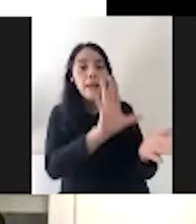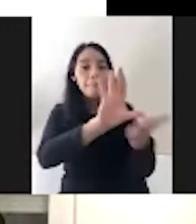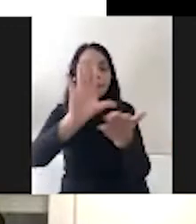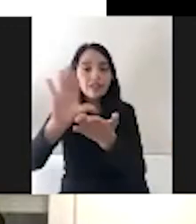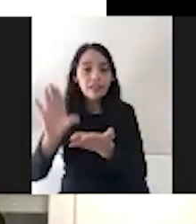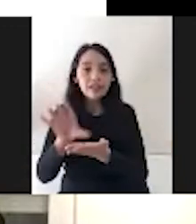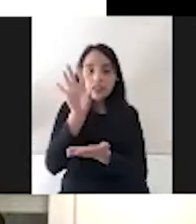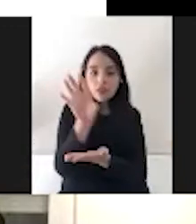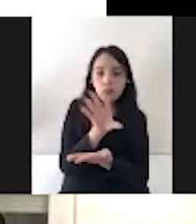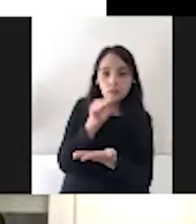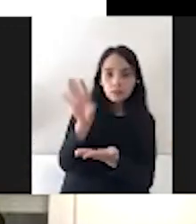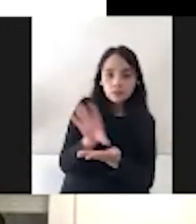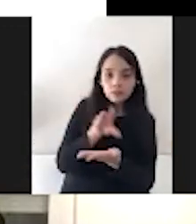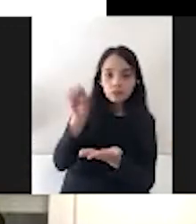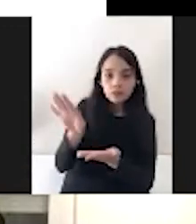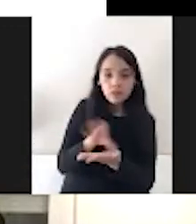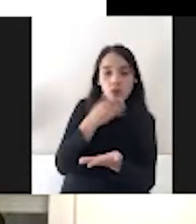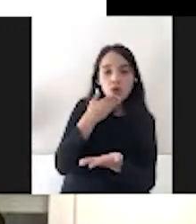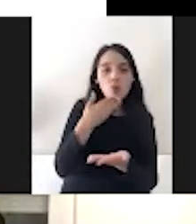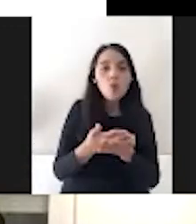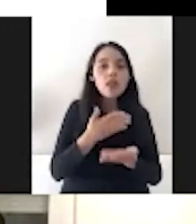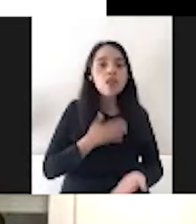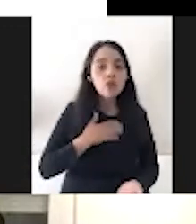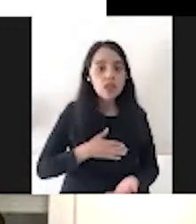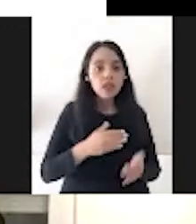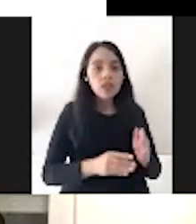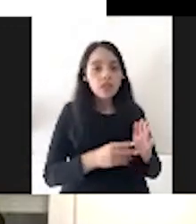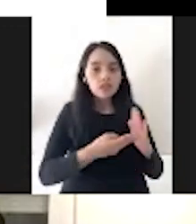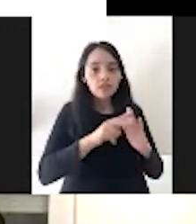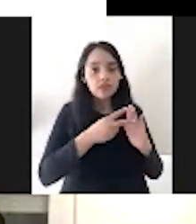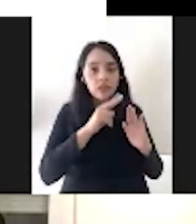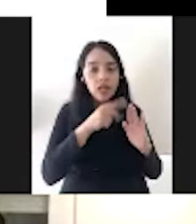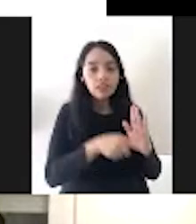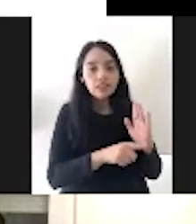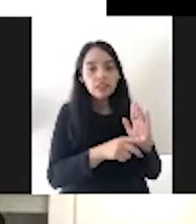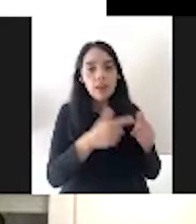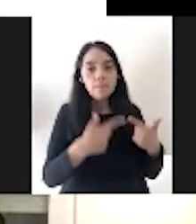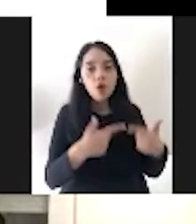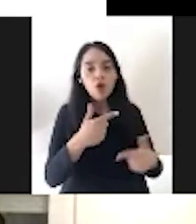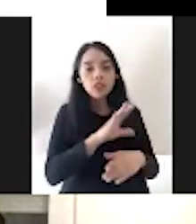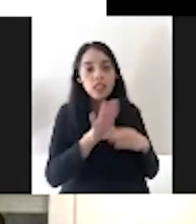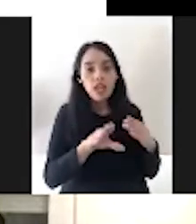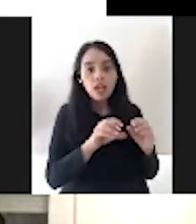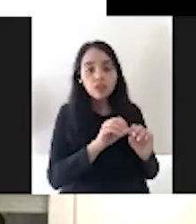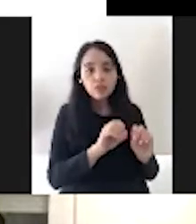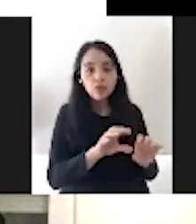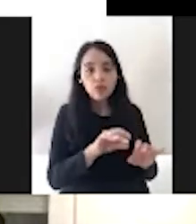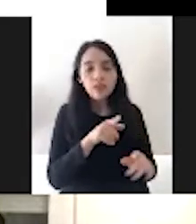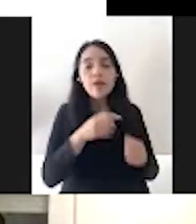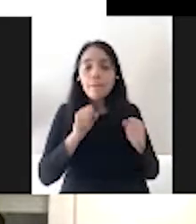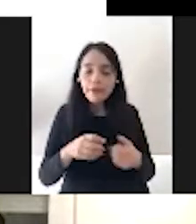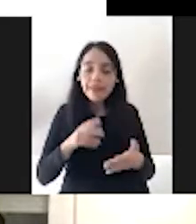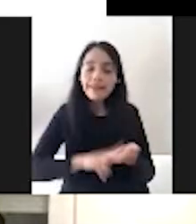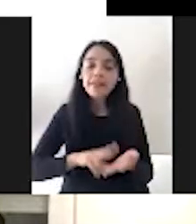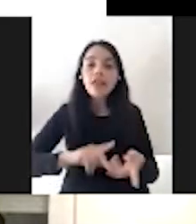en cuenta cuando tengan que desarrollar sus políticas educativas, para que éstas puedan transformar el sistema educativo y que